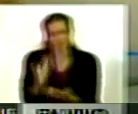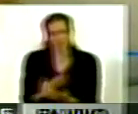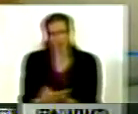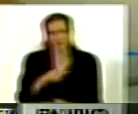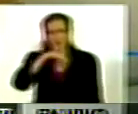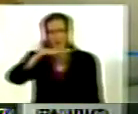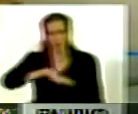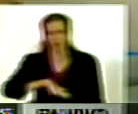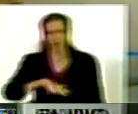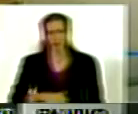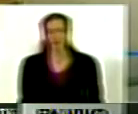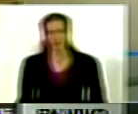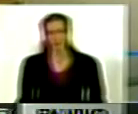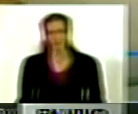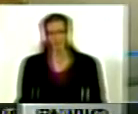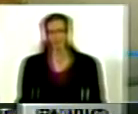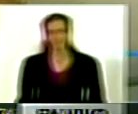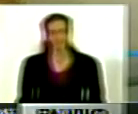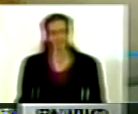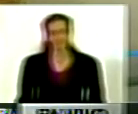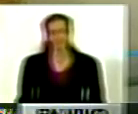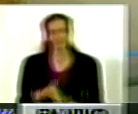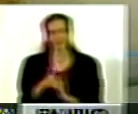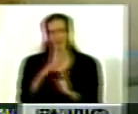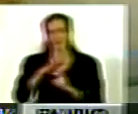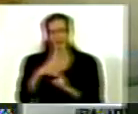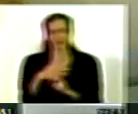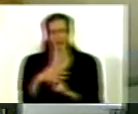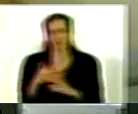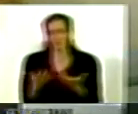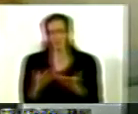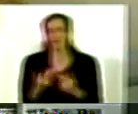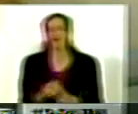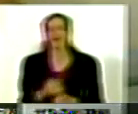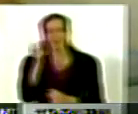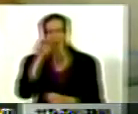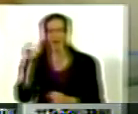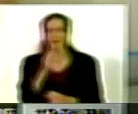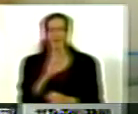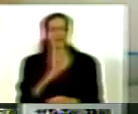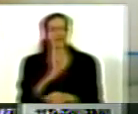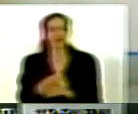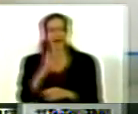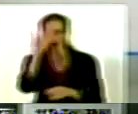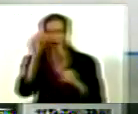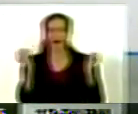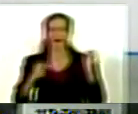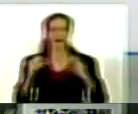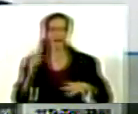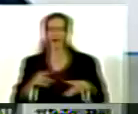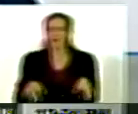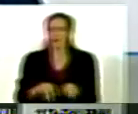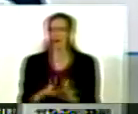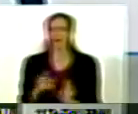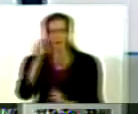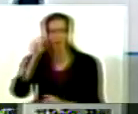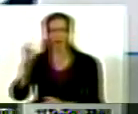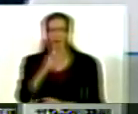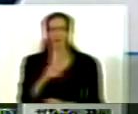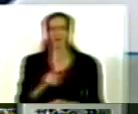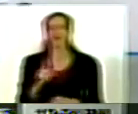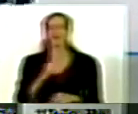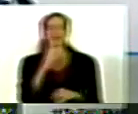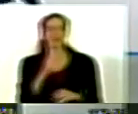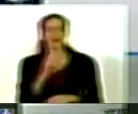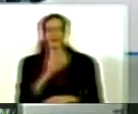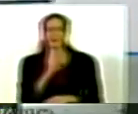históricos. Y a pesar de eso, nuestro pueblo no faltó a la cita del carnaval. Nuestro pueblo no se dejó